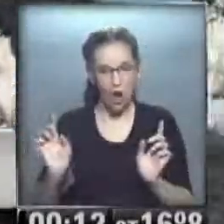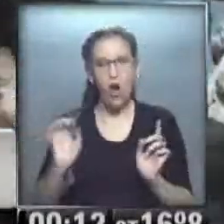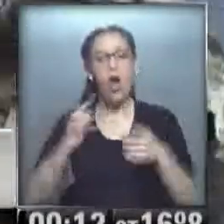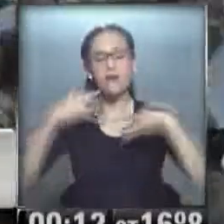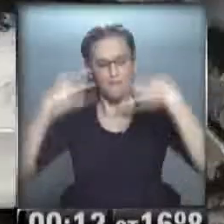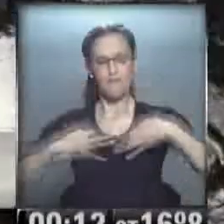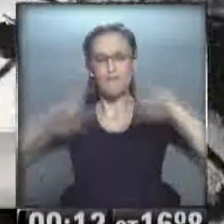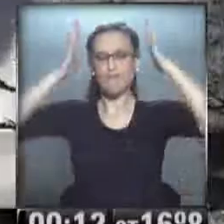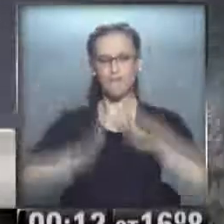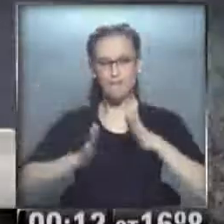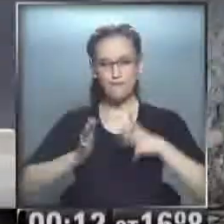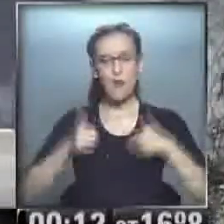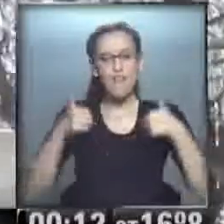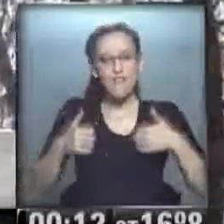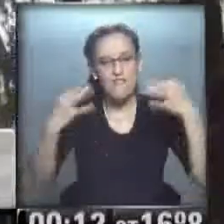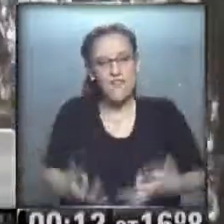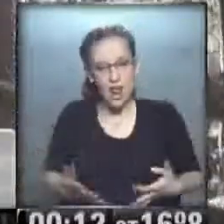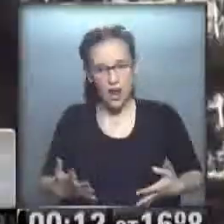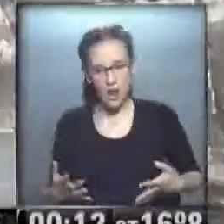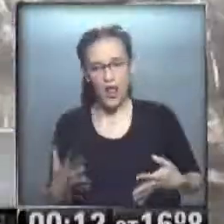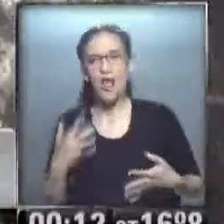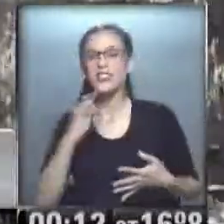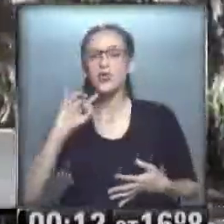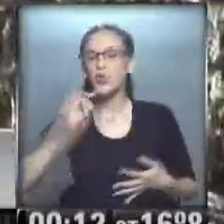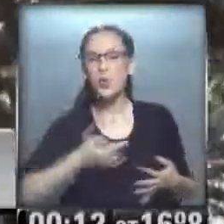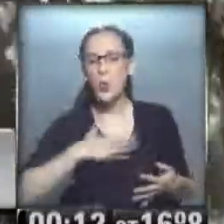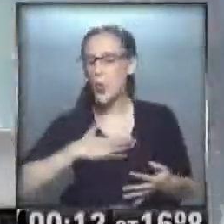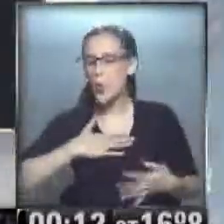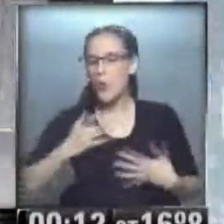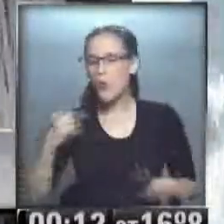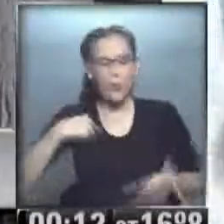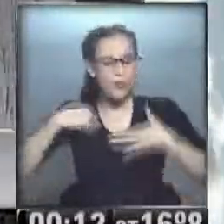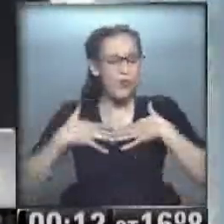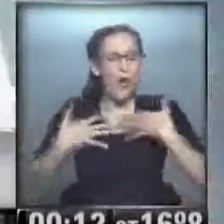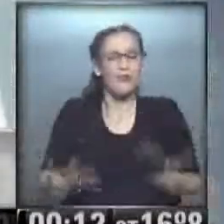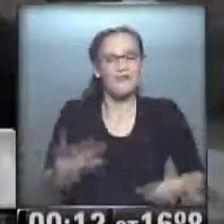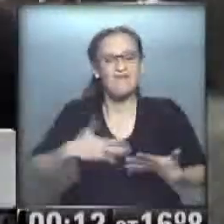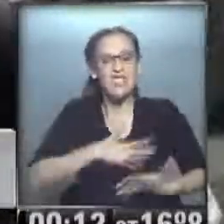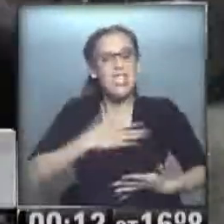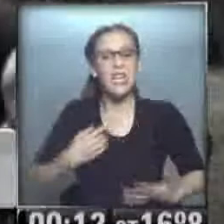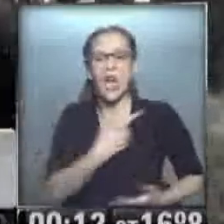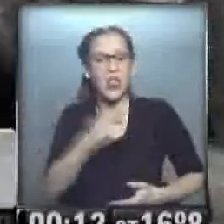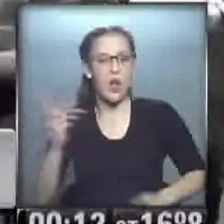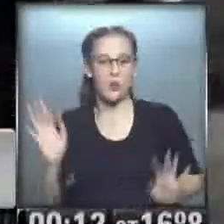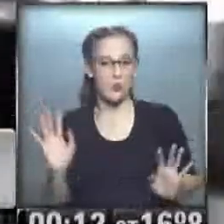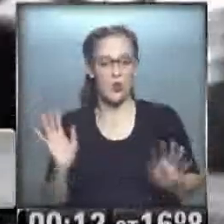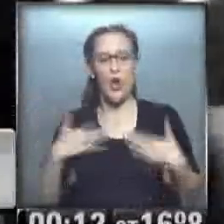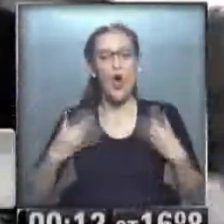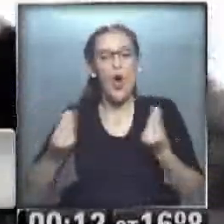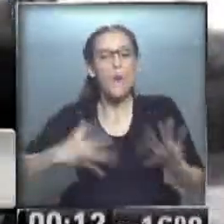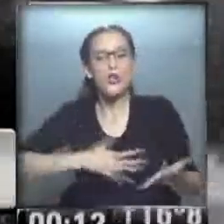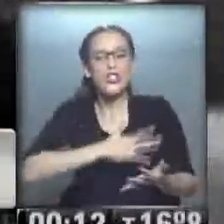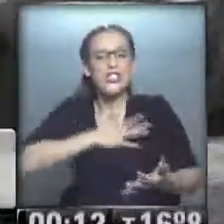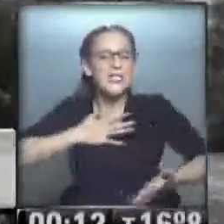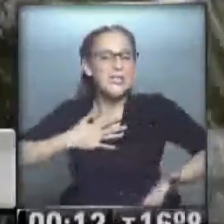puesta en ese momento, total, la onda está en uno, no está en lo que uno haga, sino en lo que uno sienta por adentro